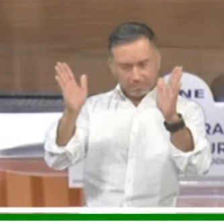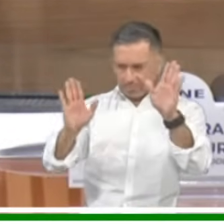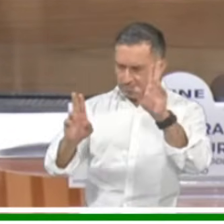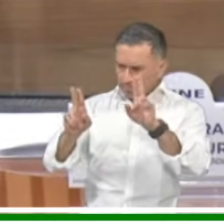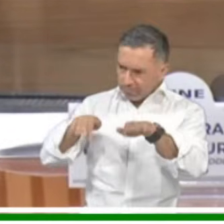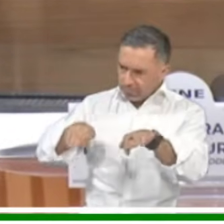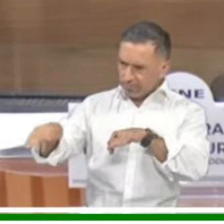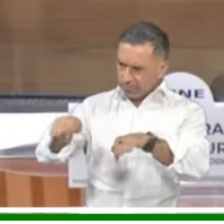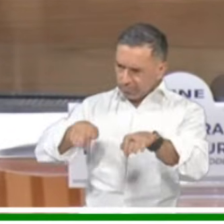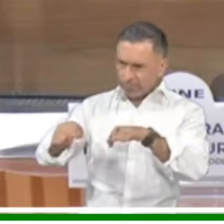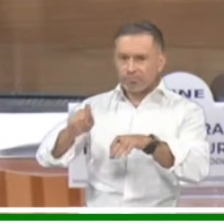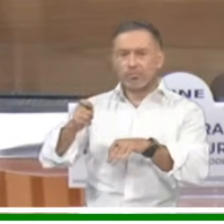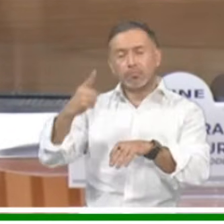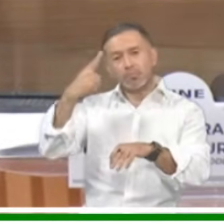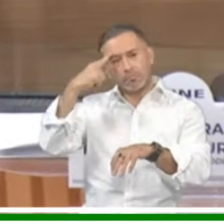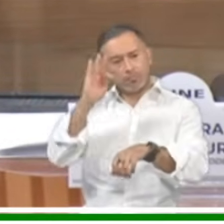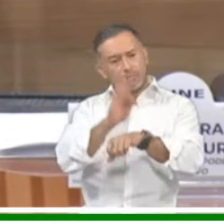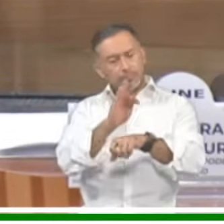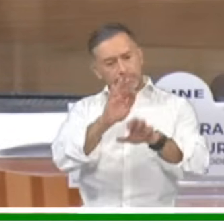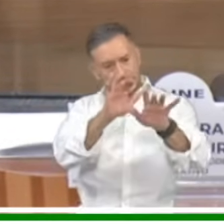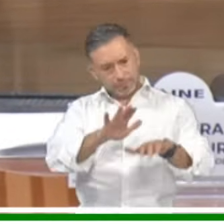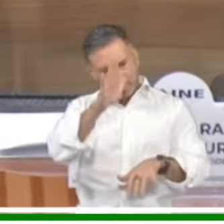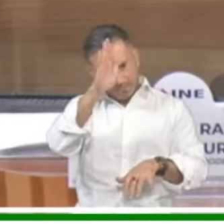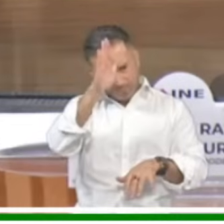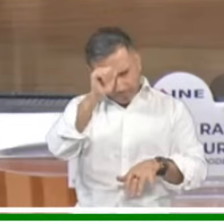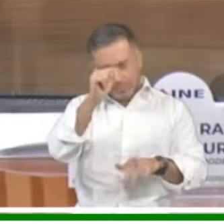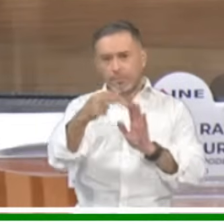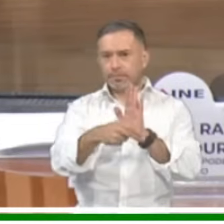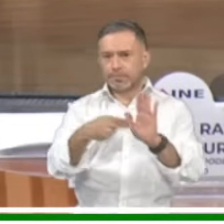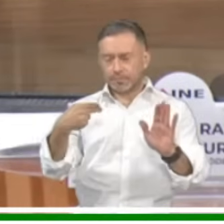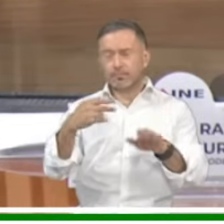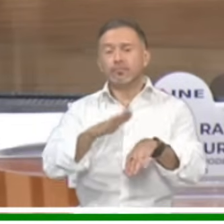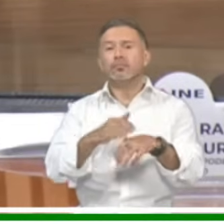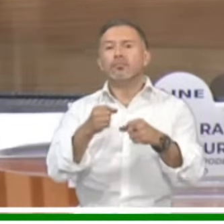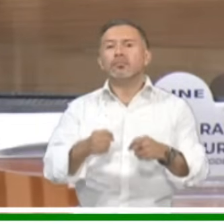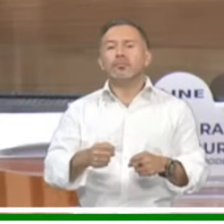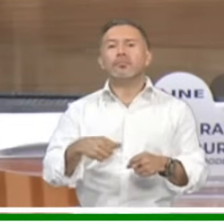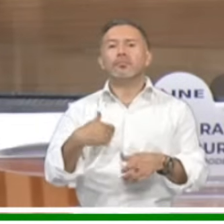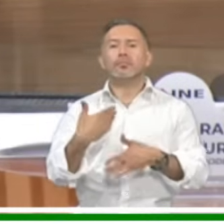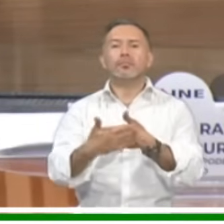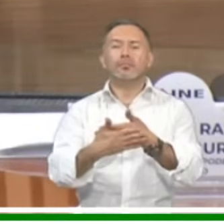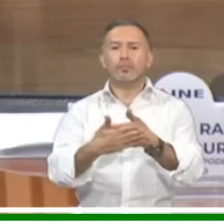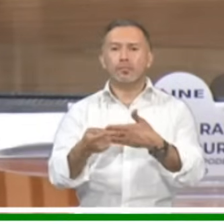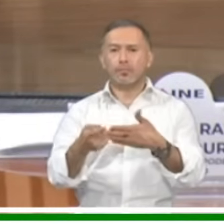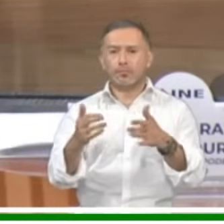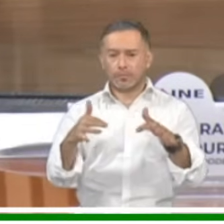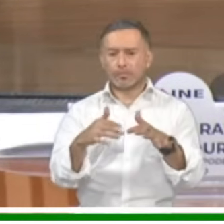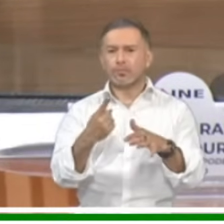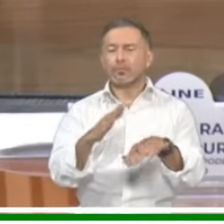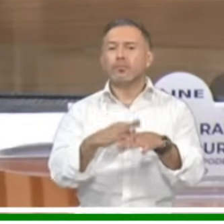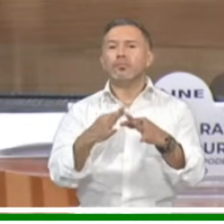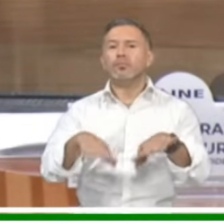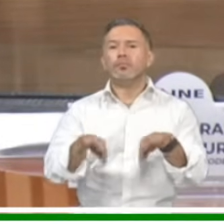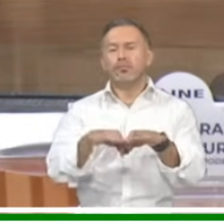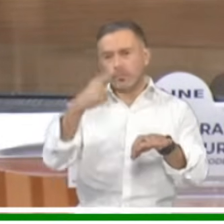la construcción de acuerdos y dota de certeza para la realización de esos ejercicios tan importantes para